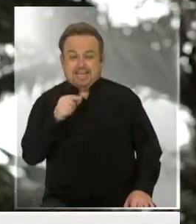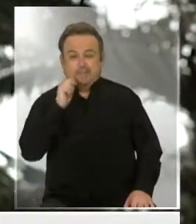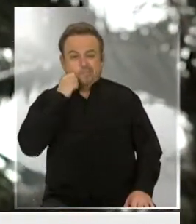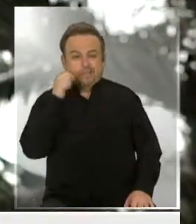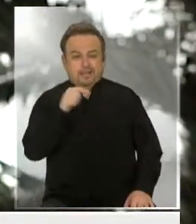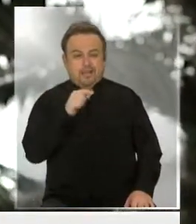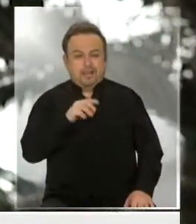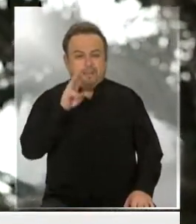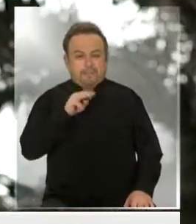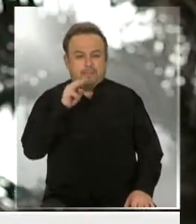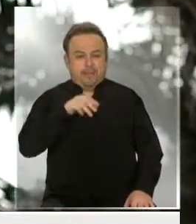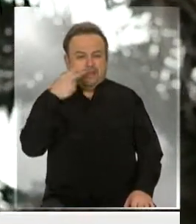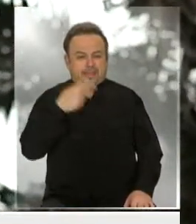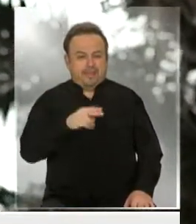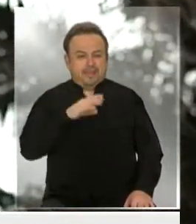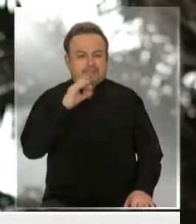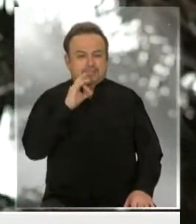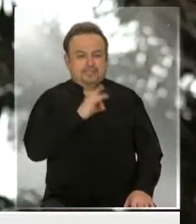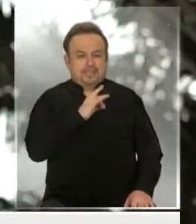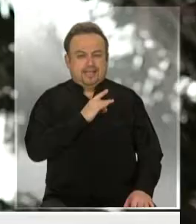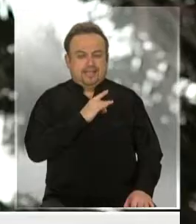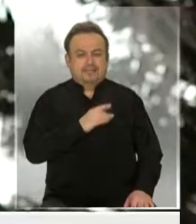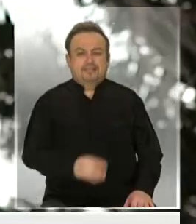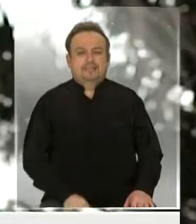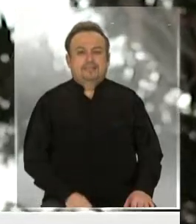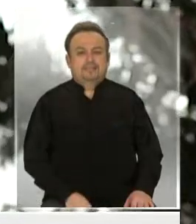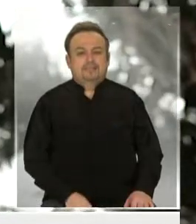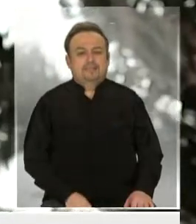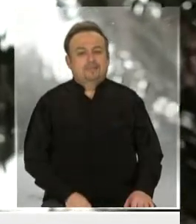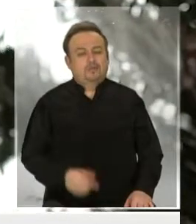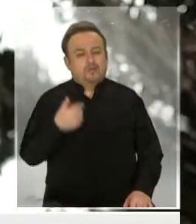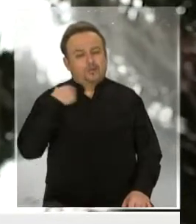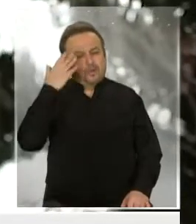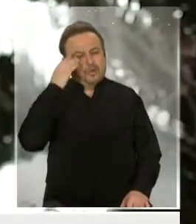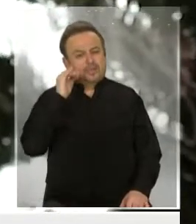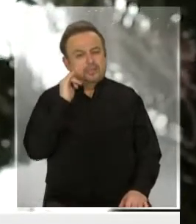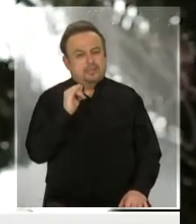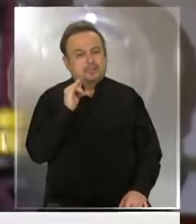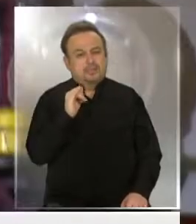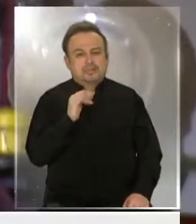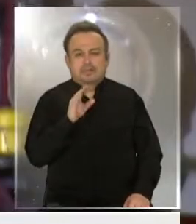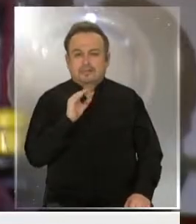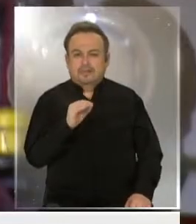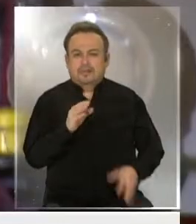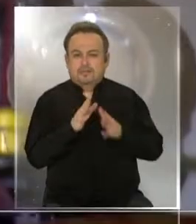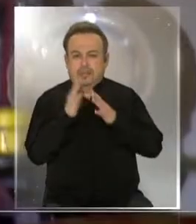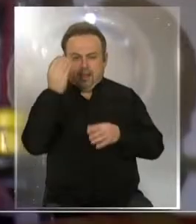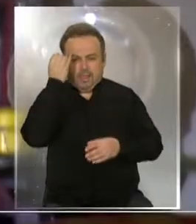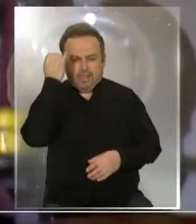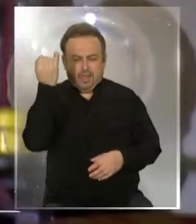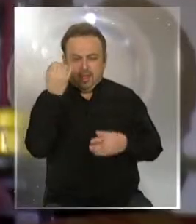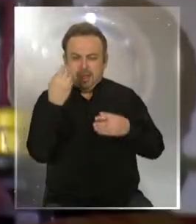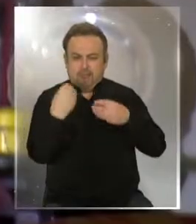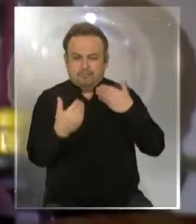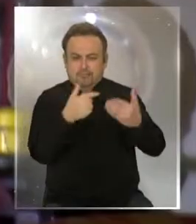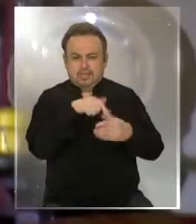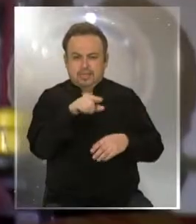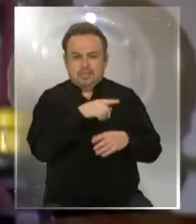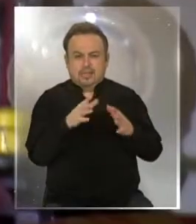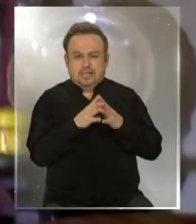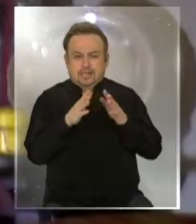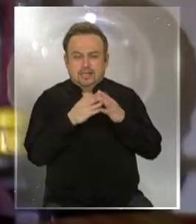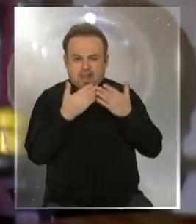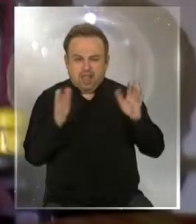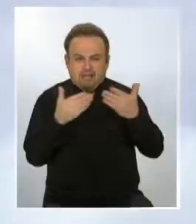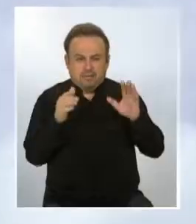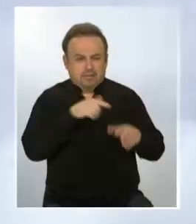apodan la madre de la patria. Yo creo que sí le ponía muchas ideas emancipadoras